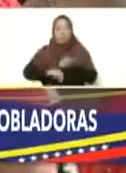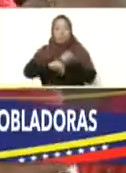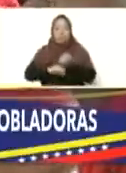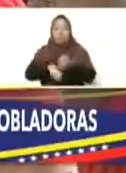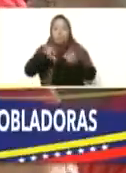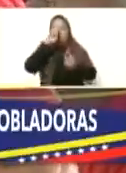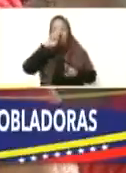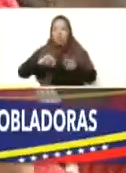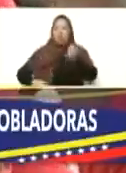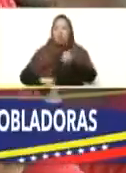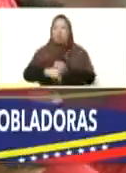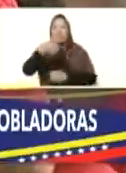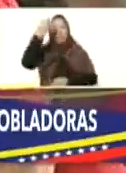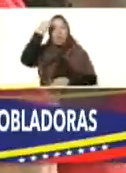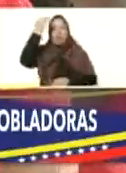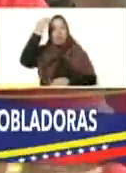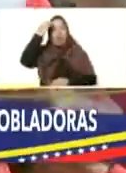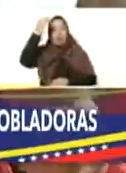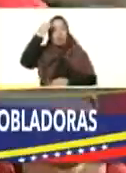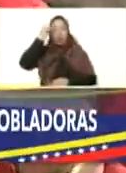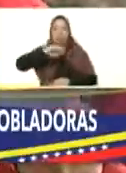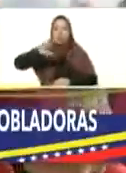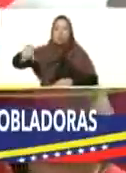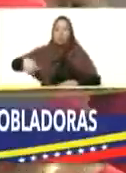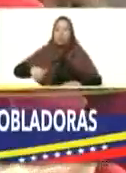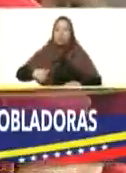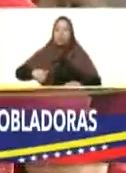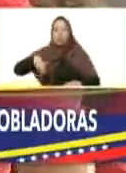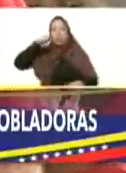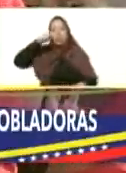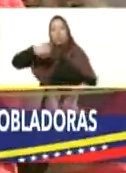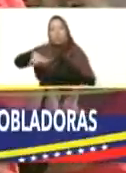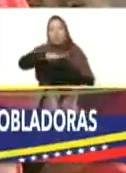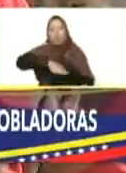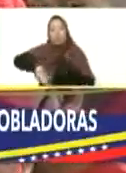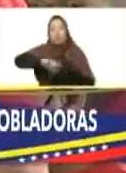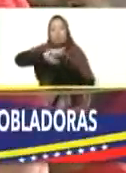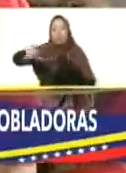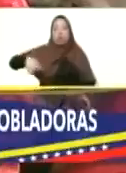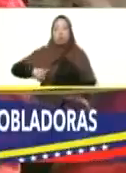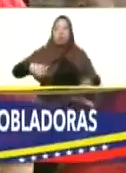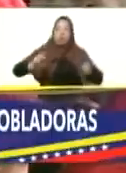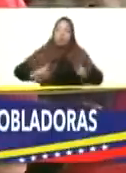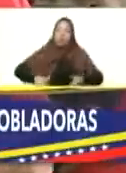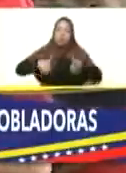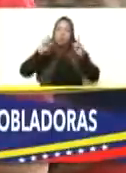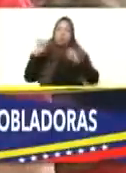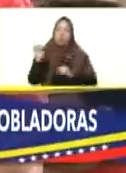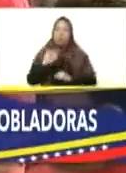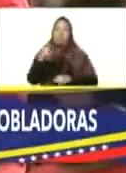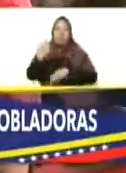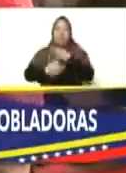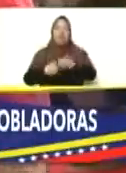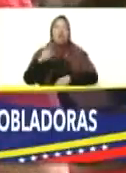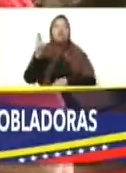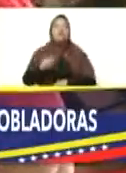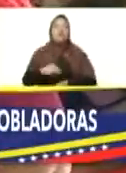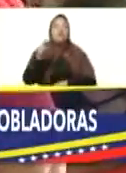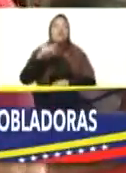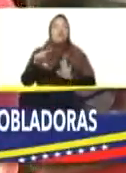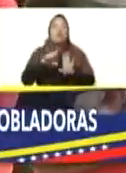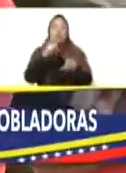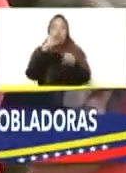respaldo y sabemos que ustedes y nosotros y este pueblo organizado no vamos a permitir que no se saquen más nunca una